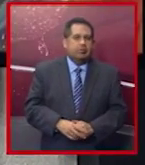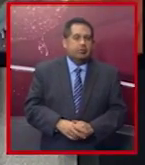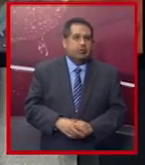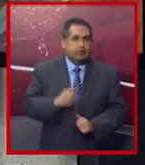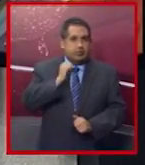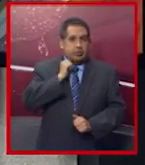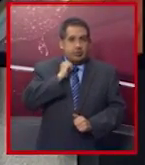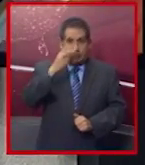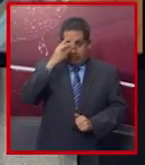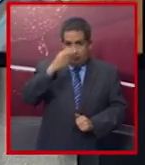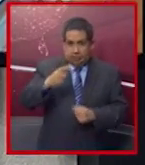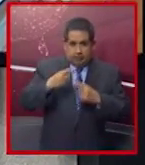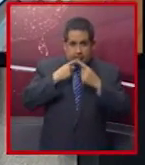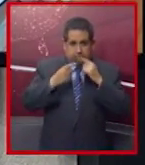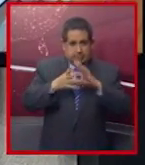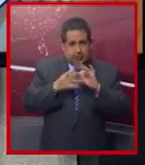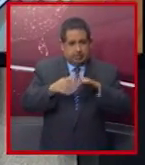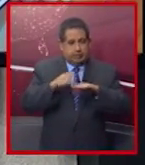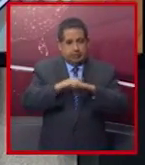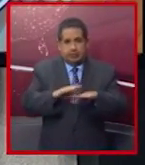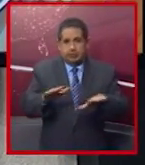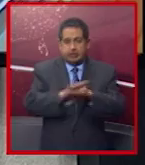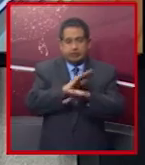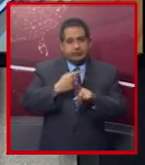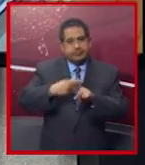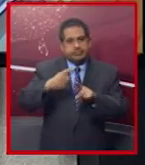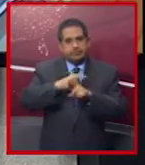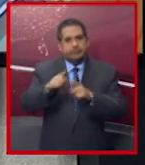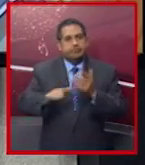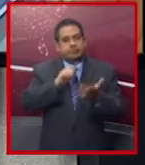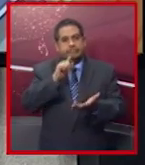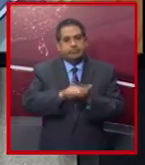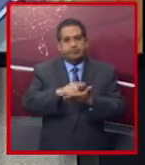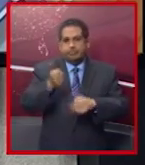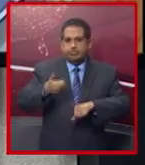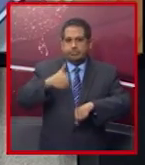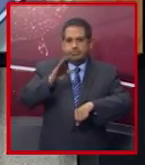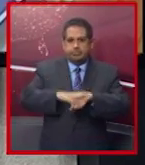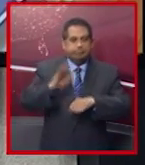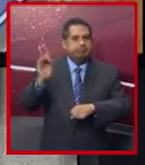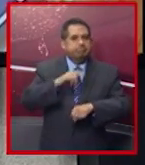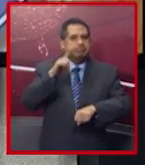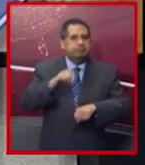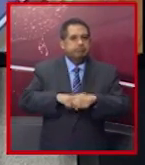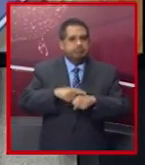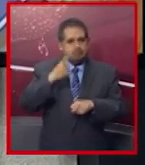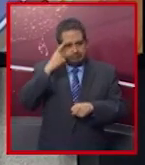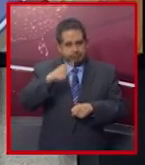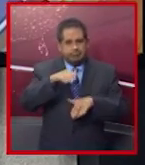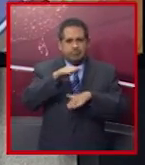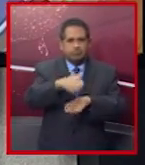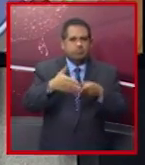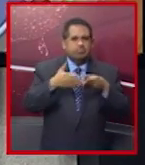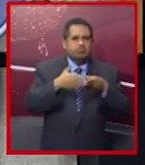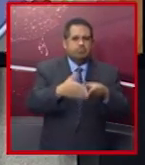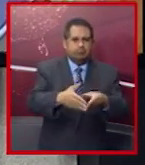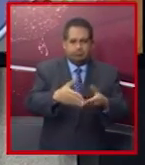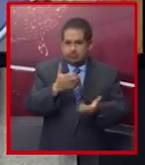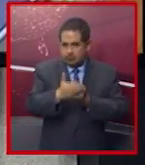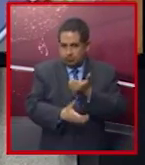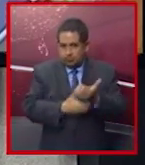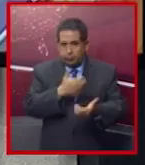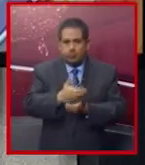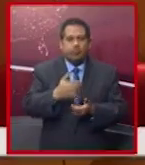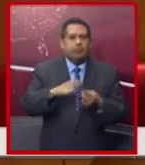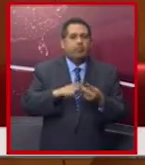El Senado de la República discutió el dictamen por el que se reforman diversas disposiciones de la Ley Orgánica de la Administración Pública Federal, de la Ley de Navegación y